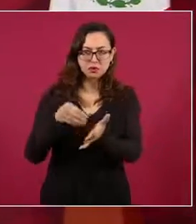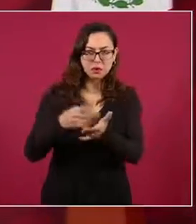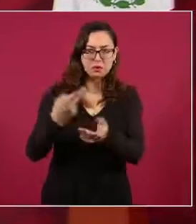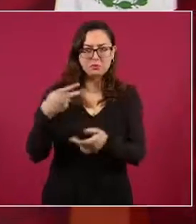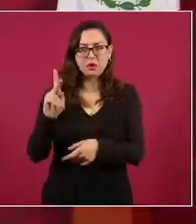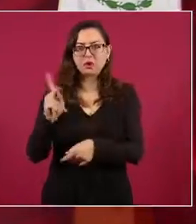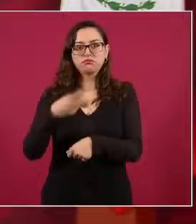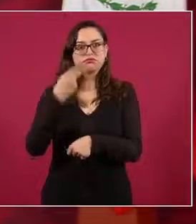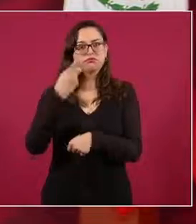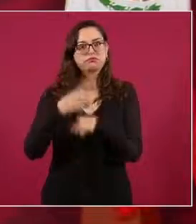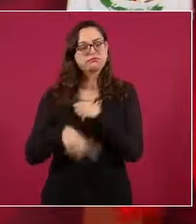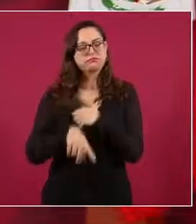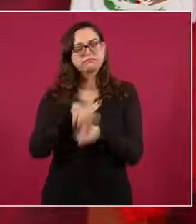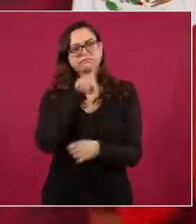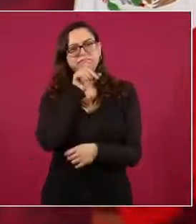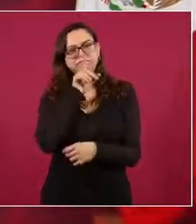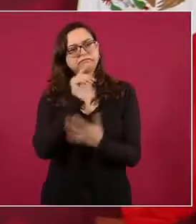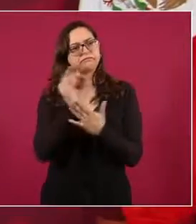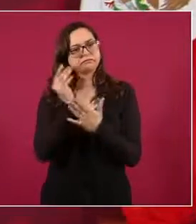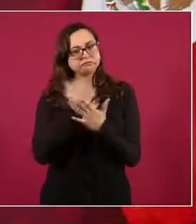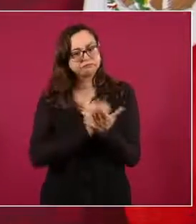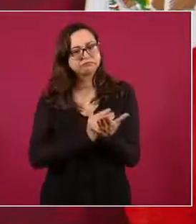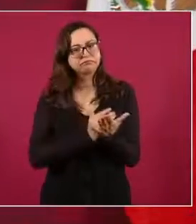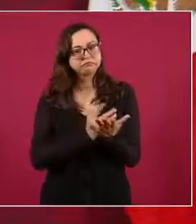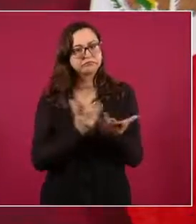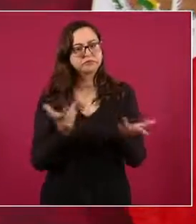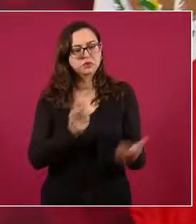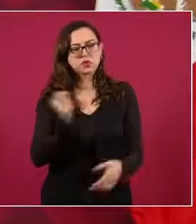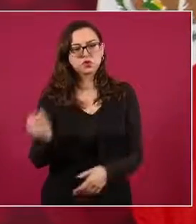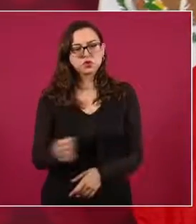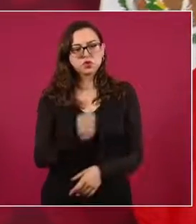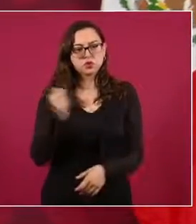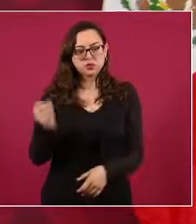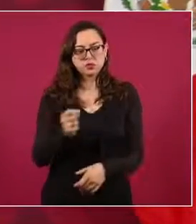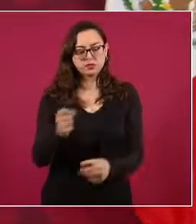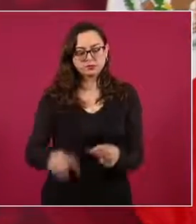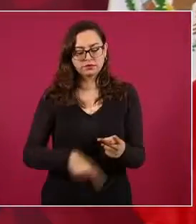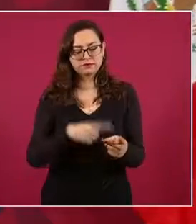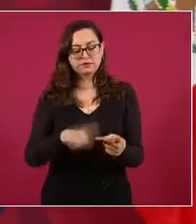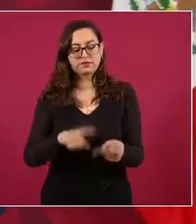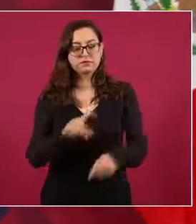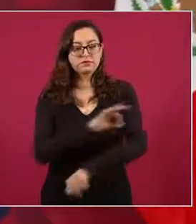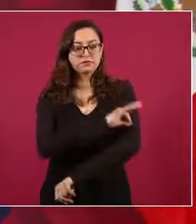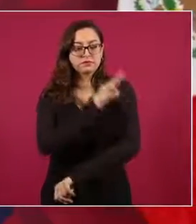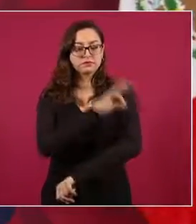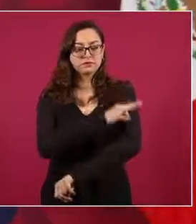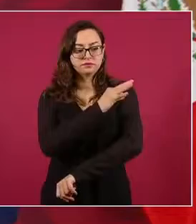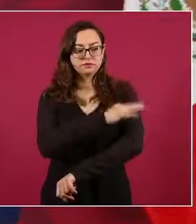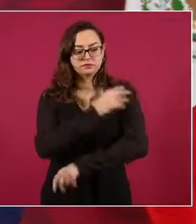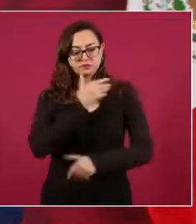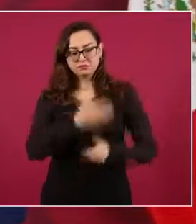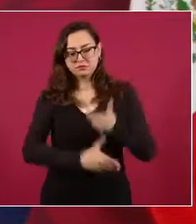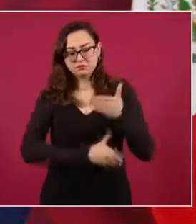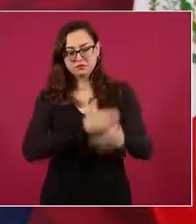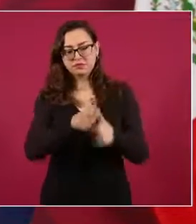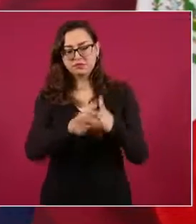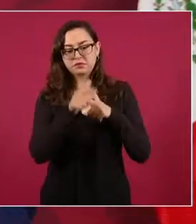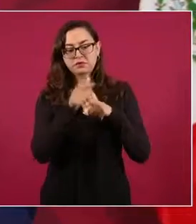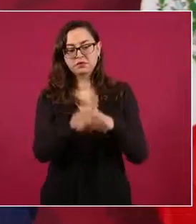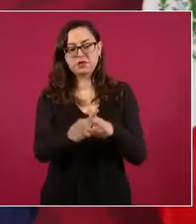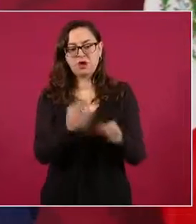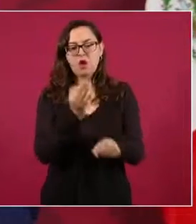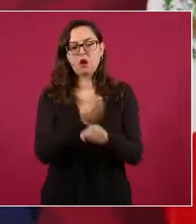y la vacunación que se continúa sobre todo con